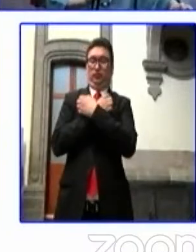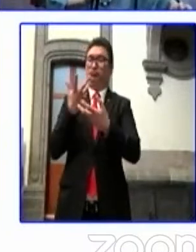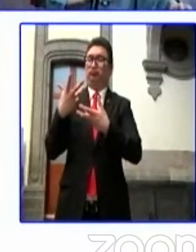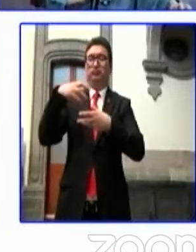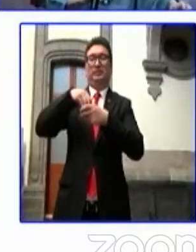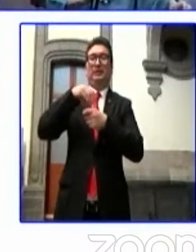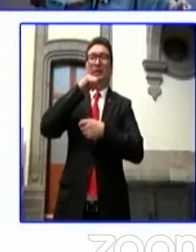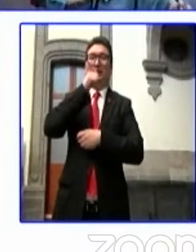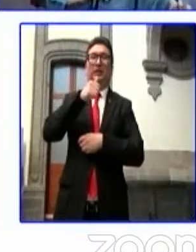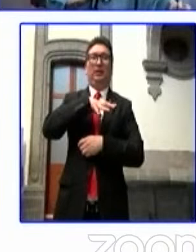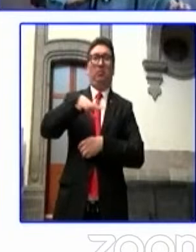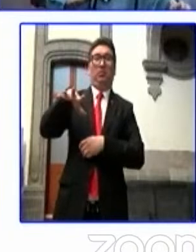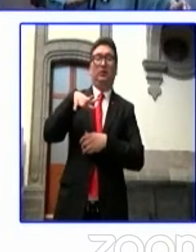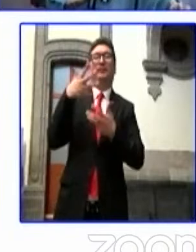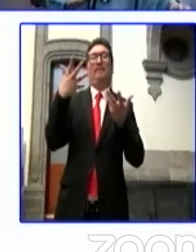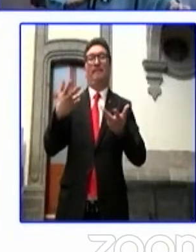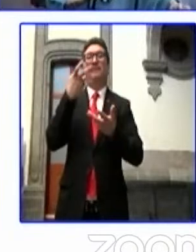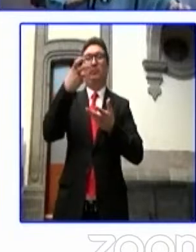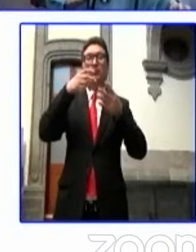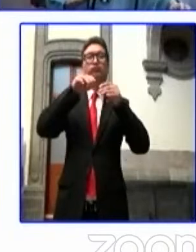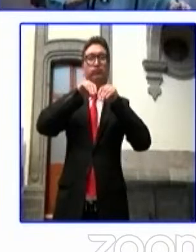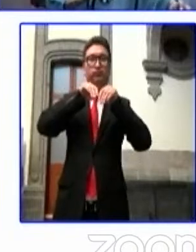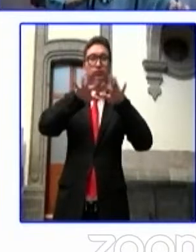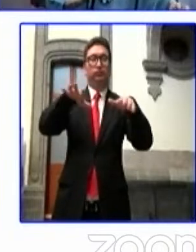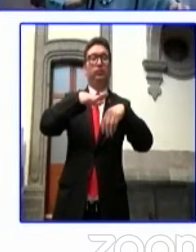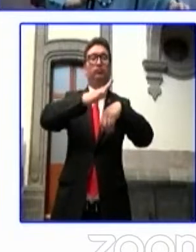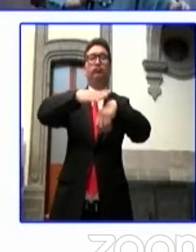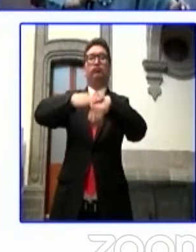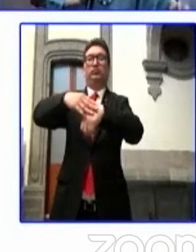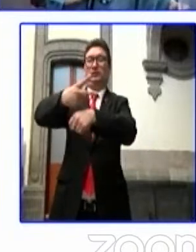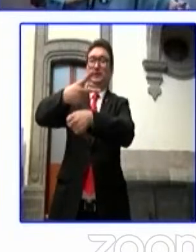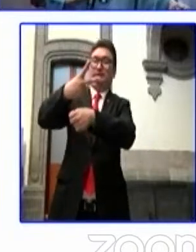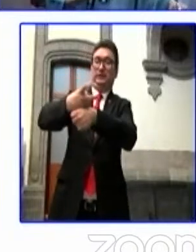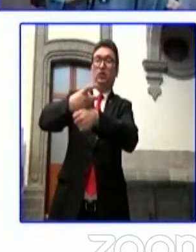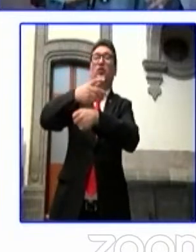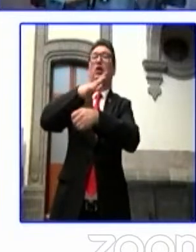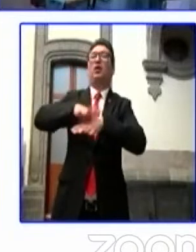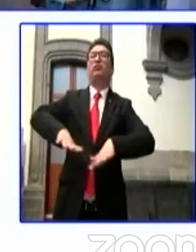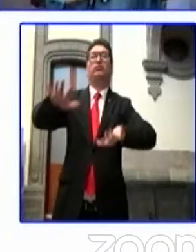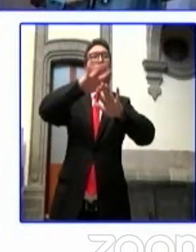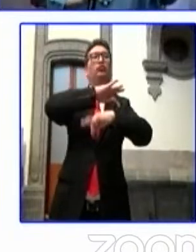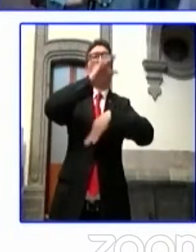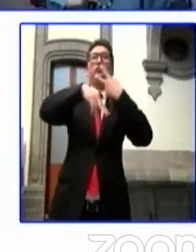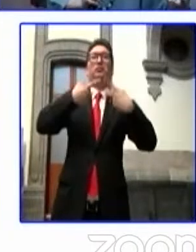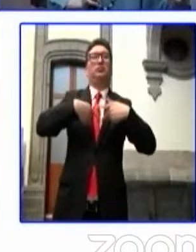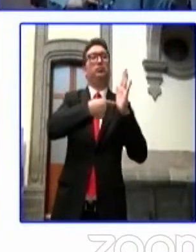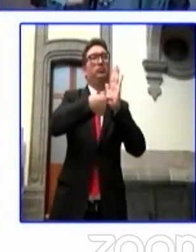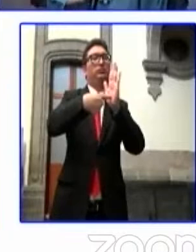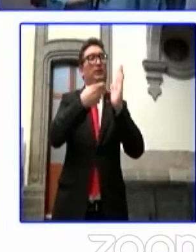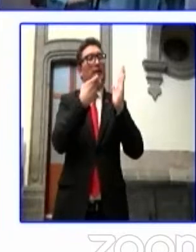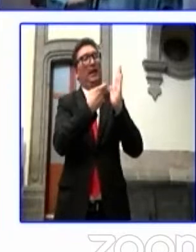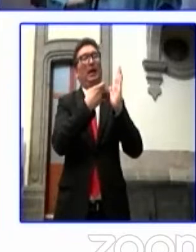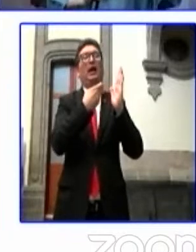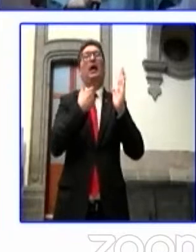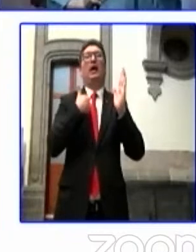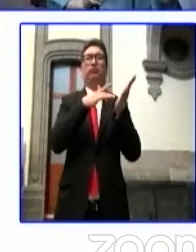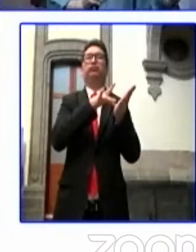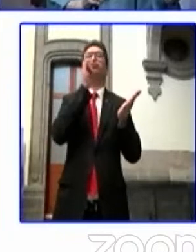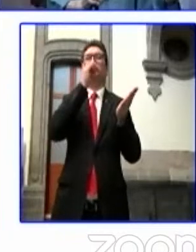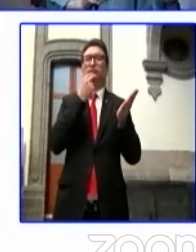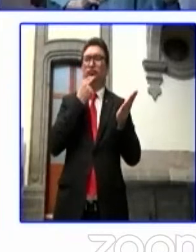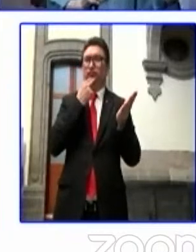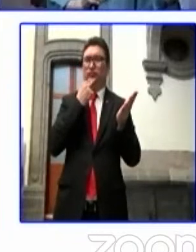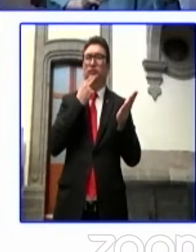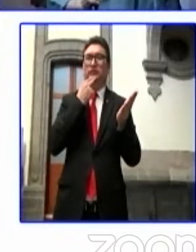que difundir esa recomendación para que todo mundo la conozca y para usarla, primero para